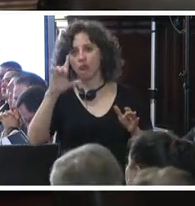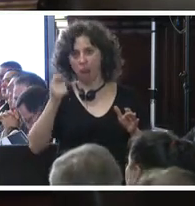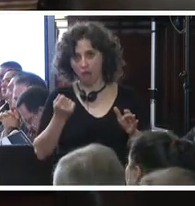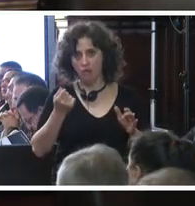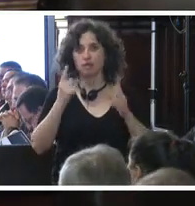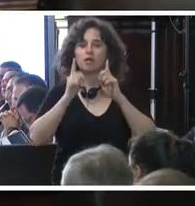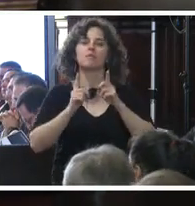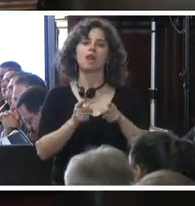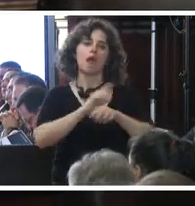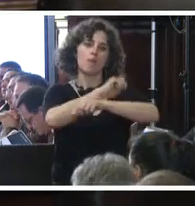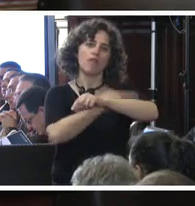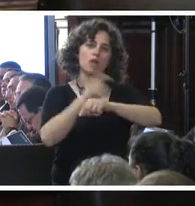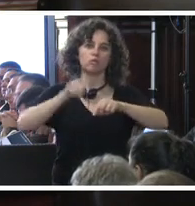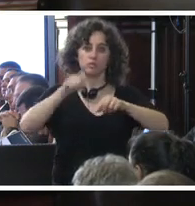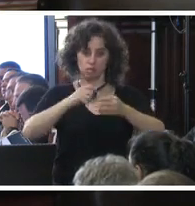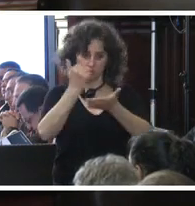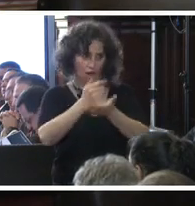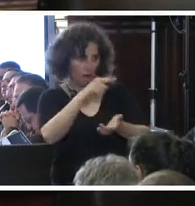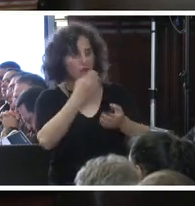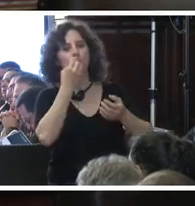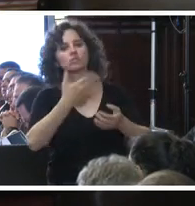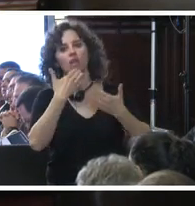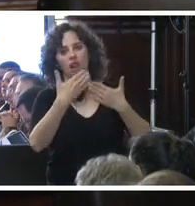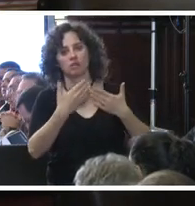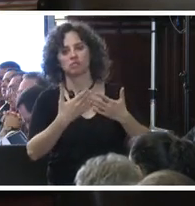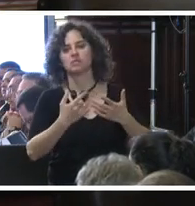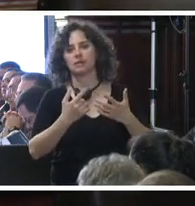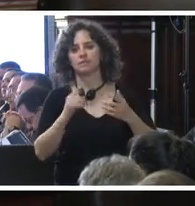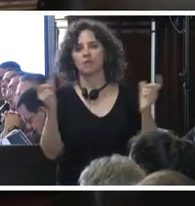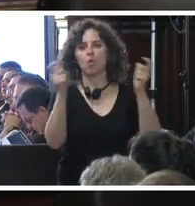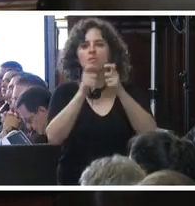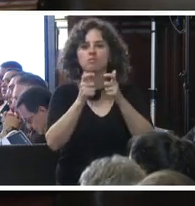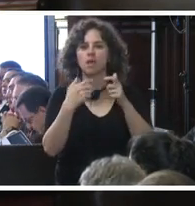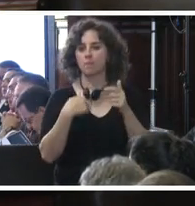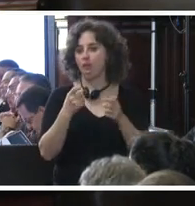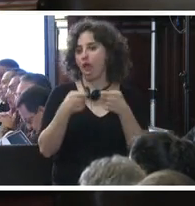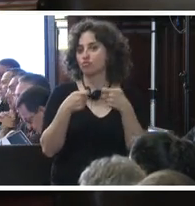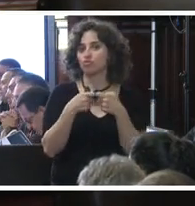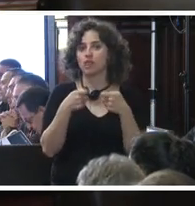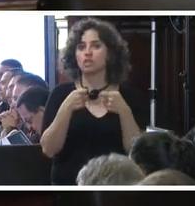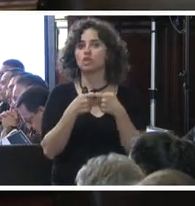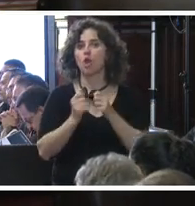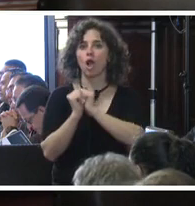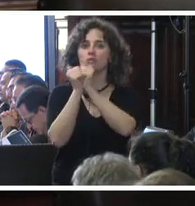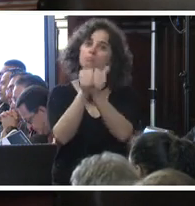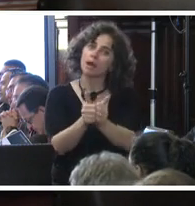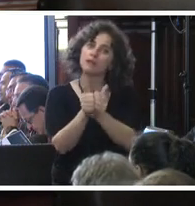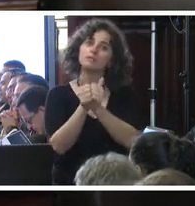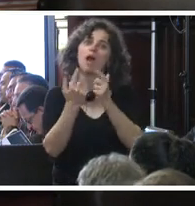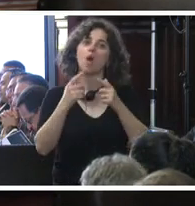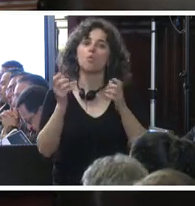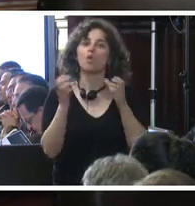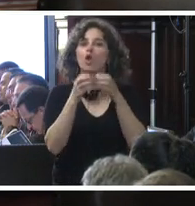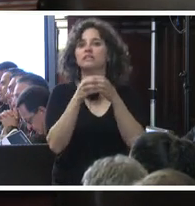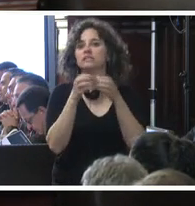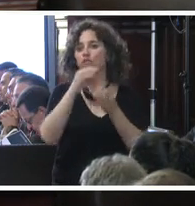Poder Judicial de Coahuila que estén presentes en esta audiencia. Mi asociación acompaña a un